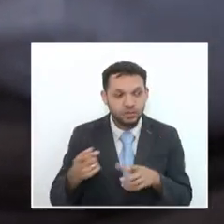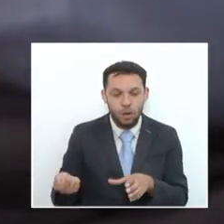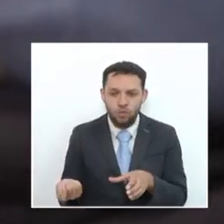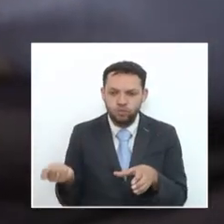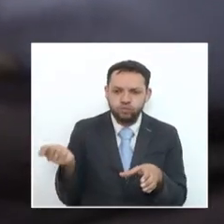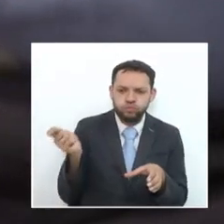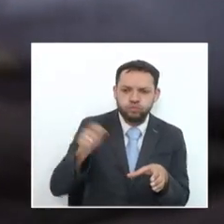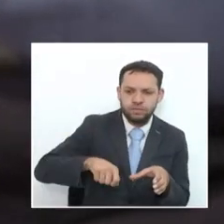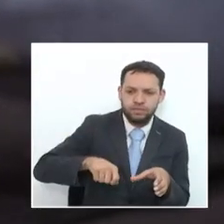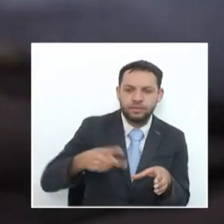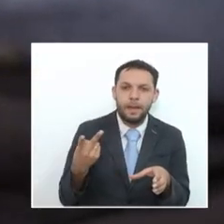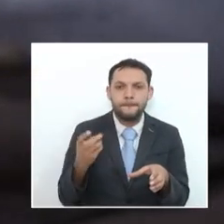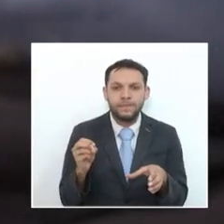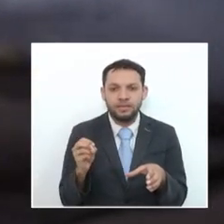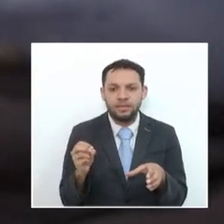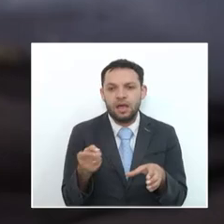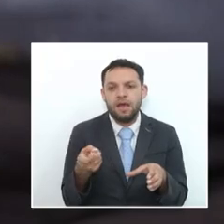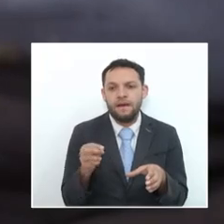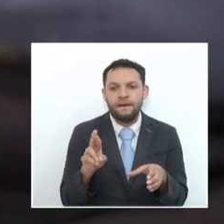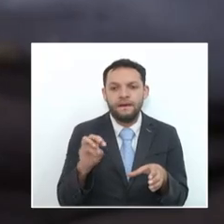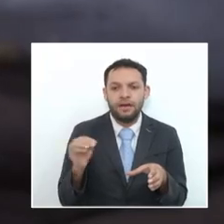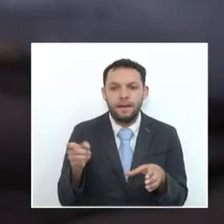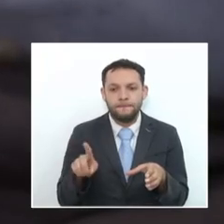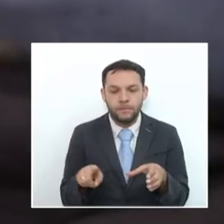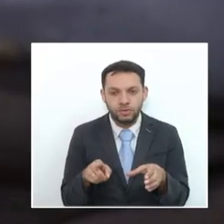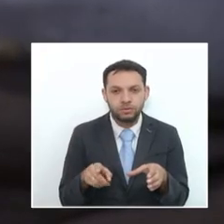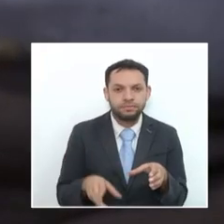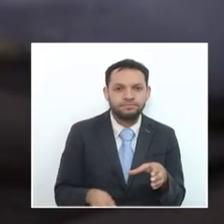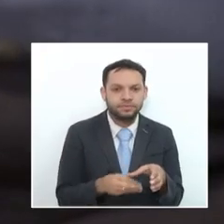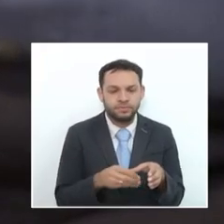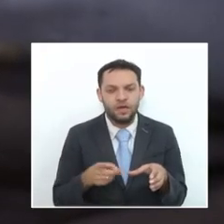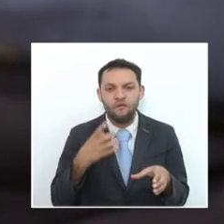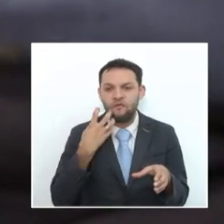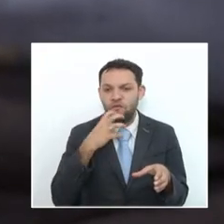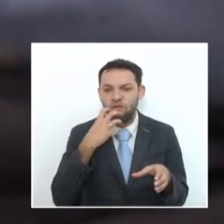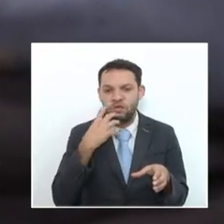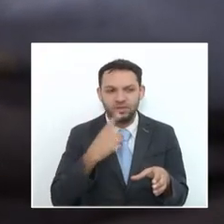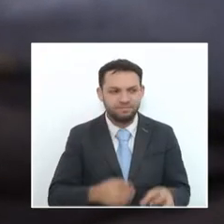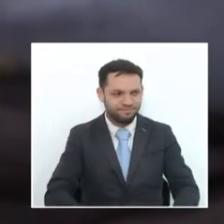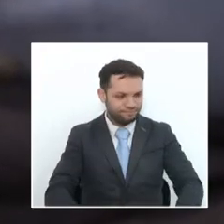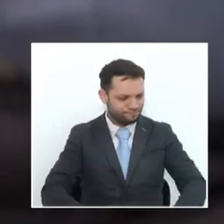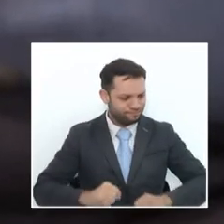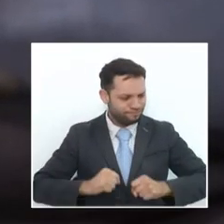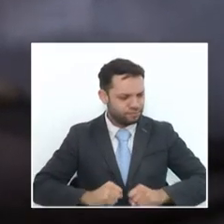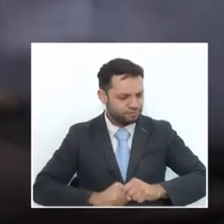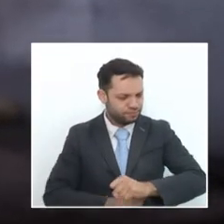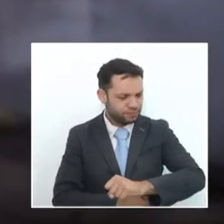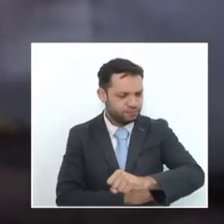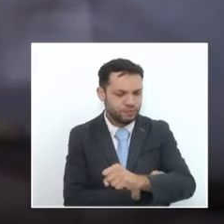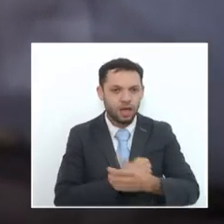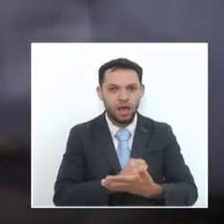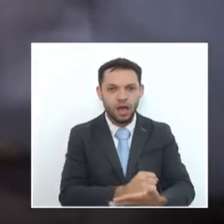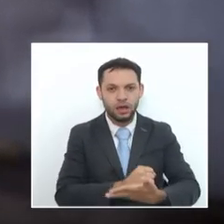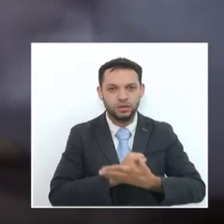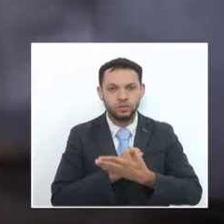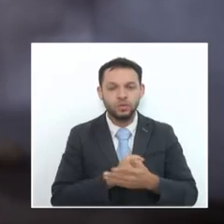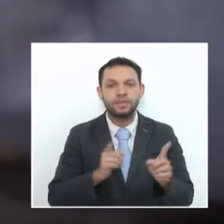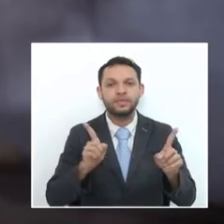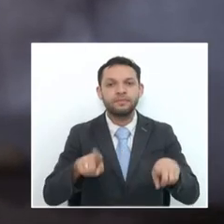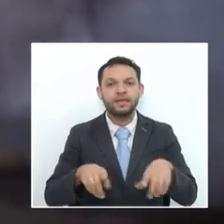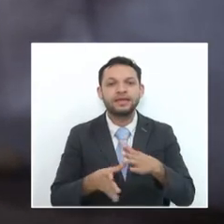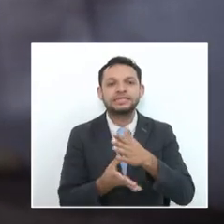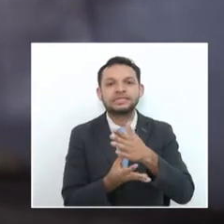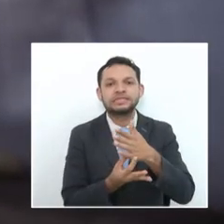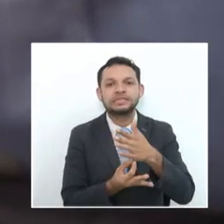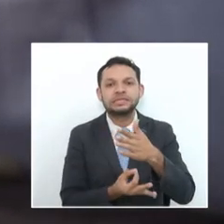aproximadamente 20 gramos y si la combinan con el vegetamil y una fruta, pues ahí tienen un elemento nutricional maravilloso. O ahora un aceite que utilizamos